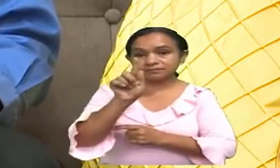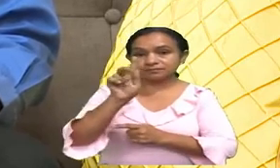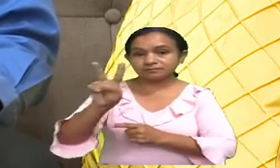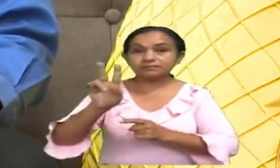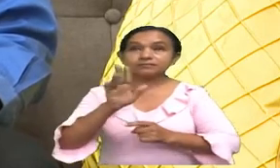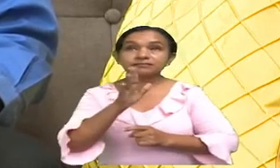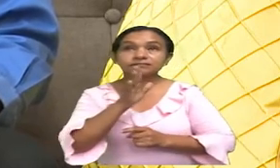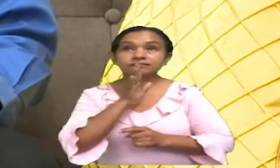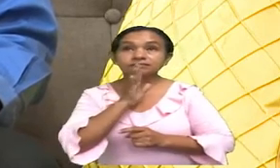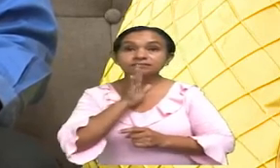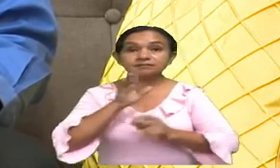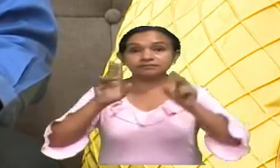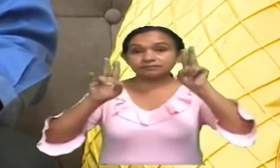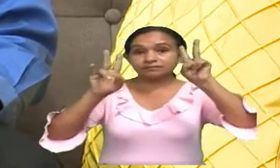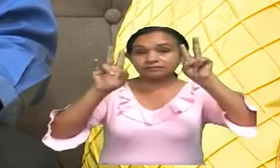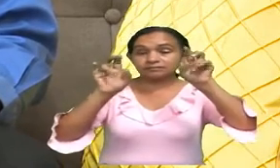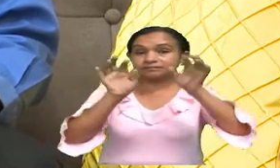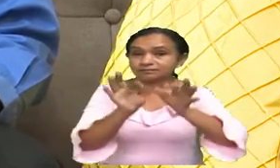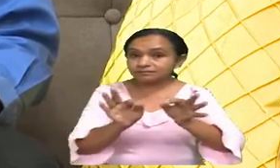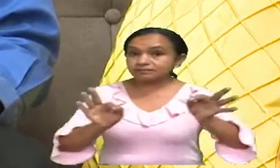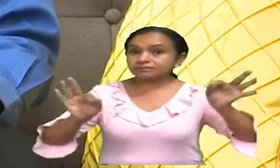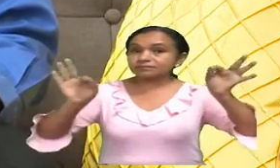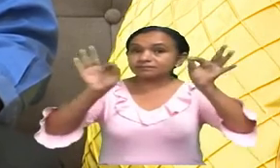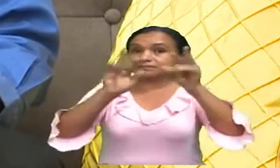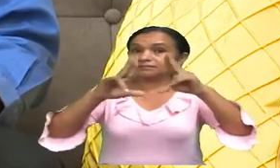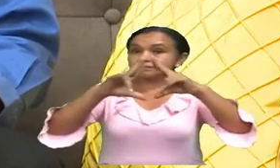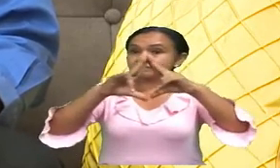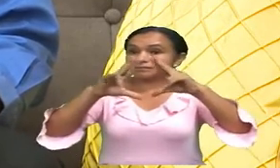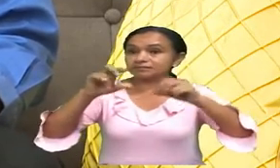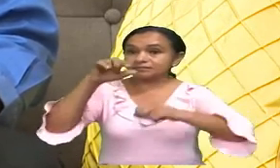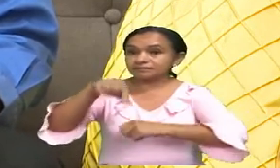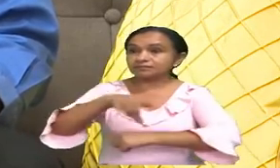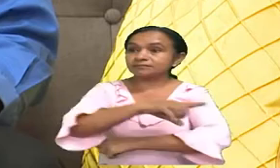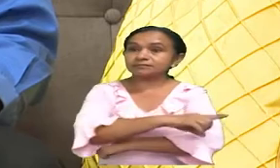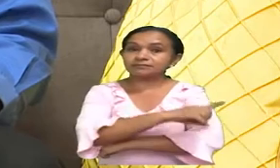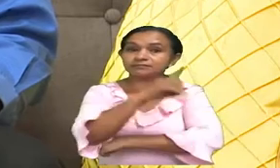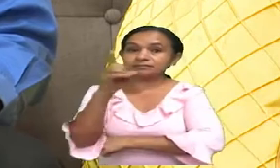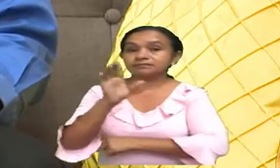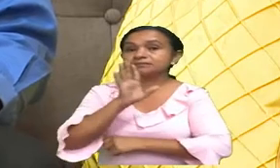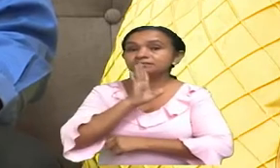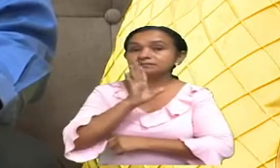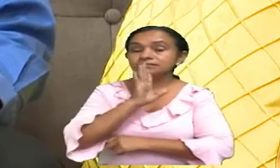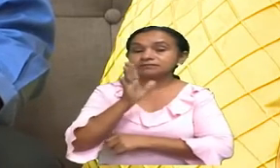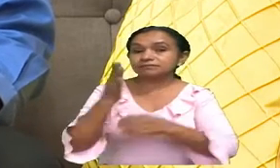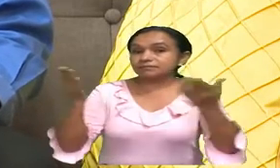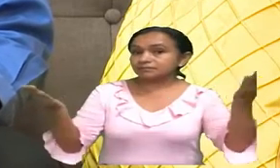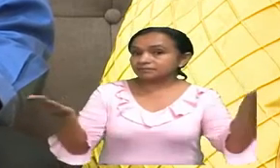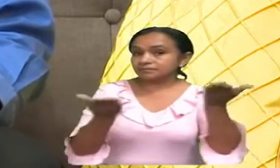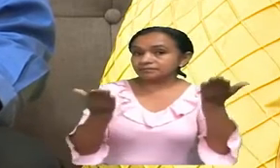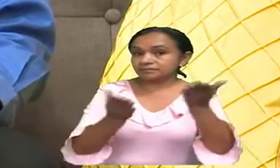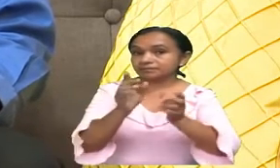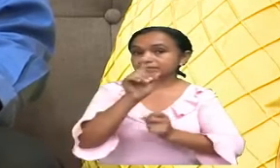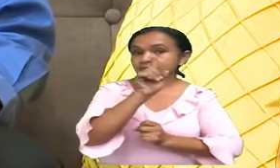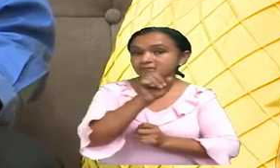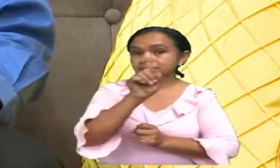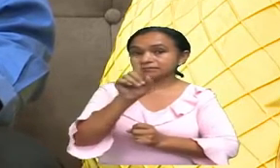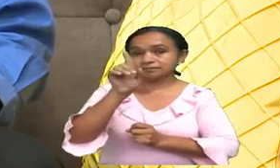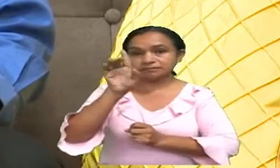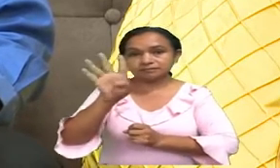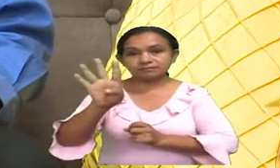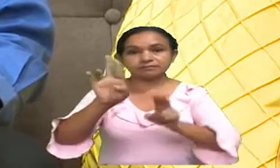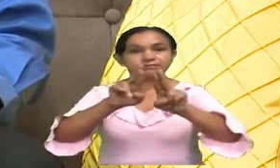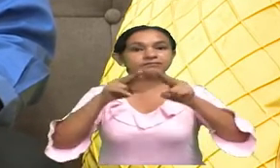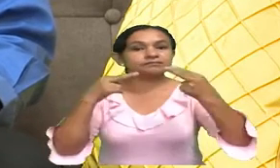temas vitales para el desarrollo de nuestra nación. Y hoy estaremos conversando sobre los alcances de la 114